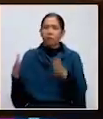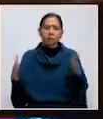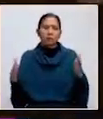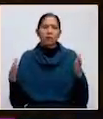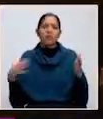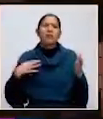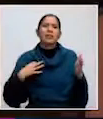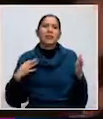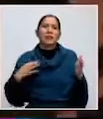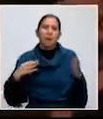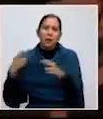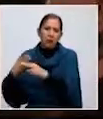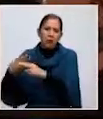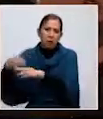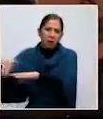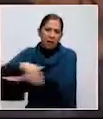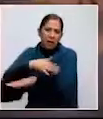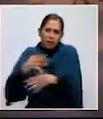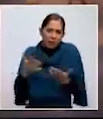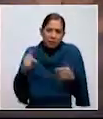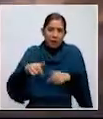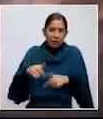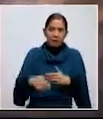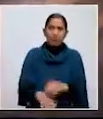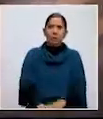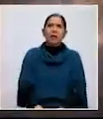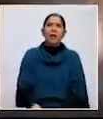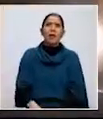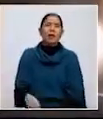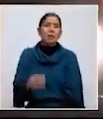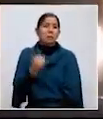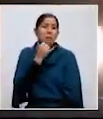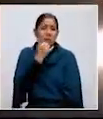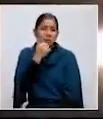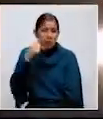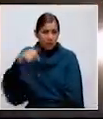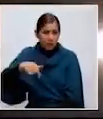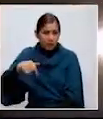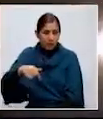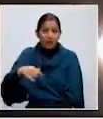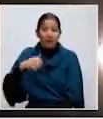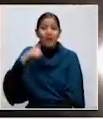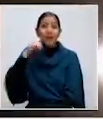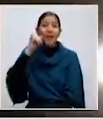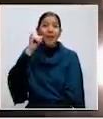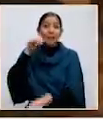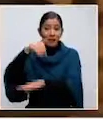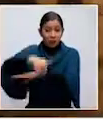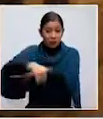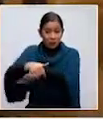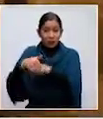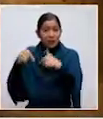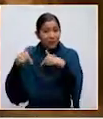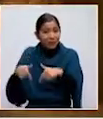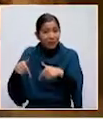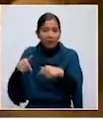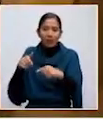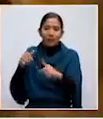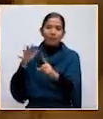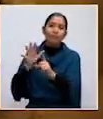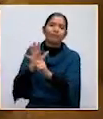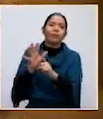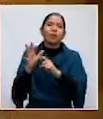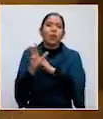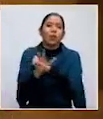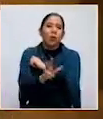Chapare. En este punto se ha suscitado la jornada pasada, en horas de la noche, bueno, pues un atraco, un supuesto atraco